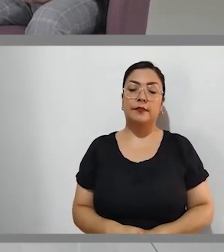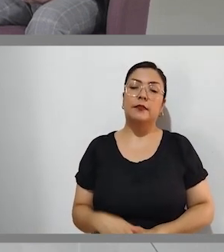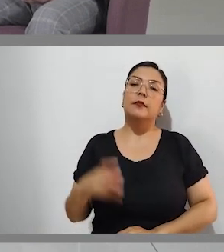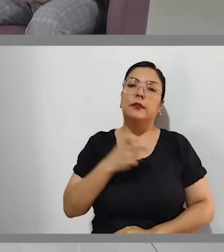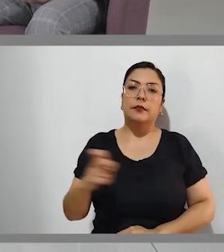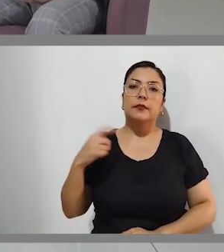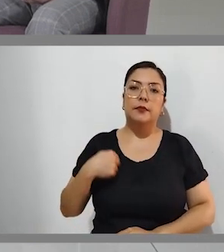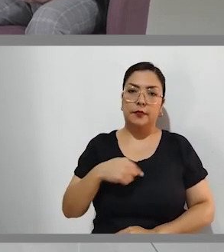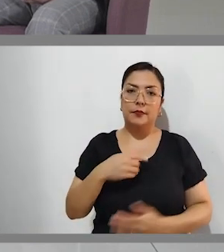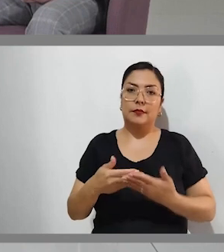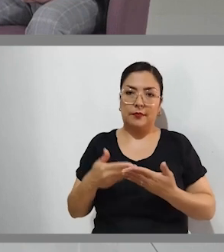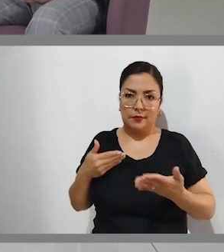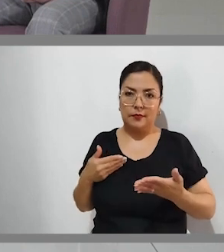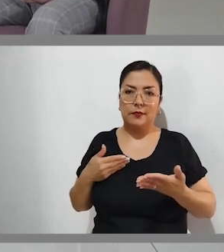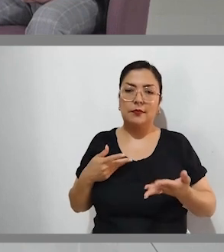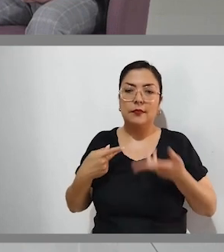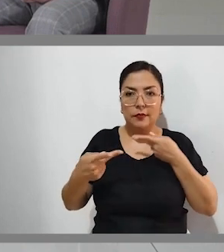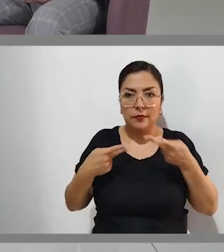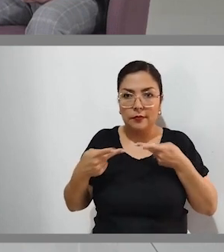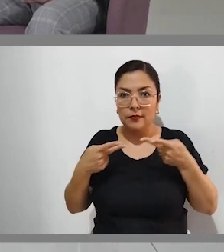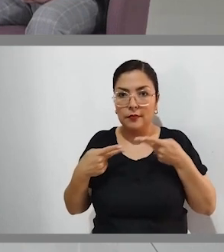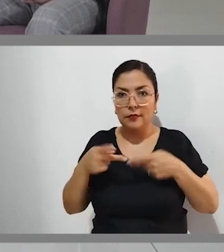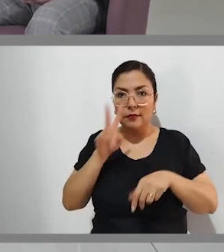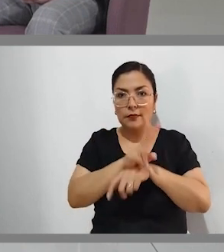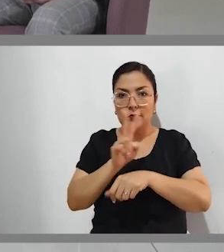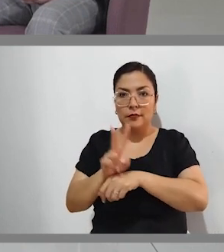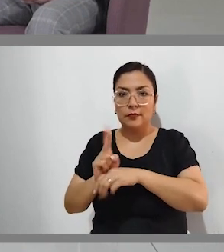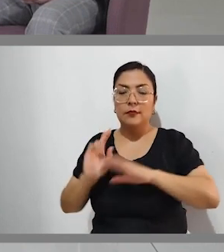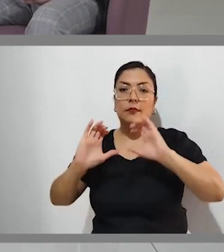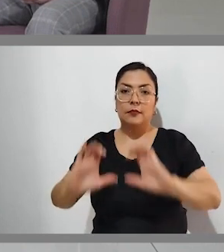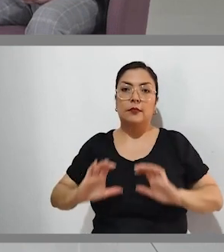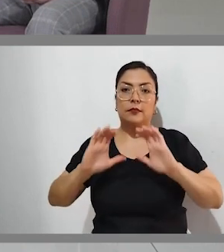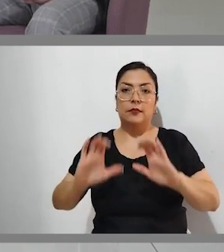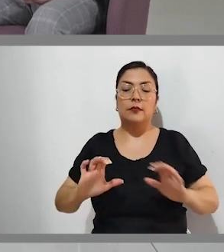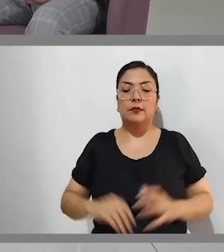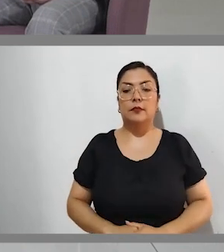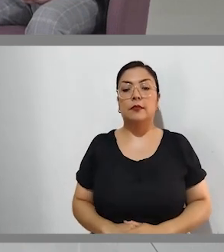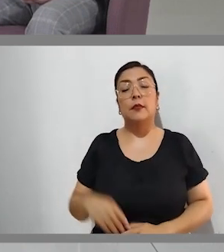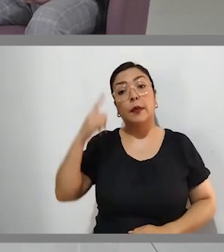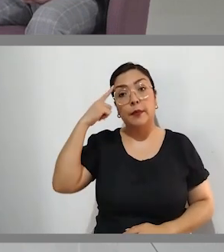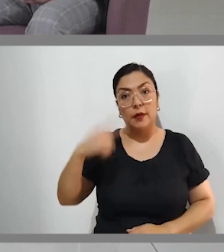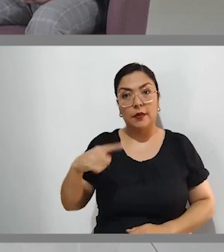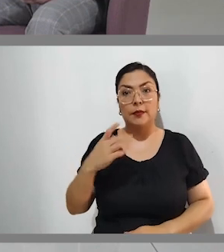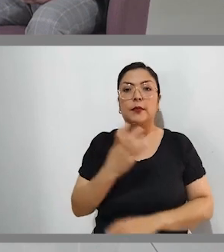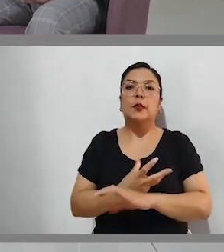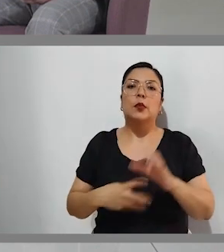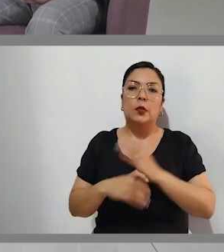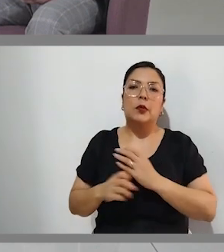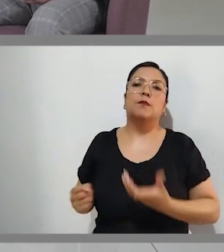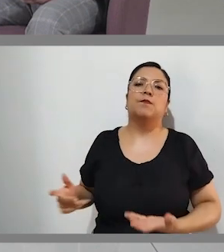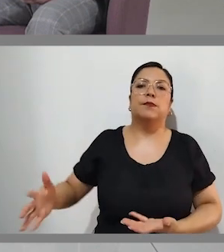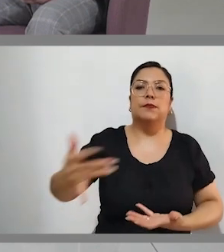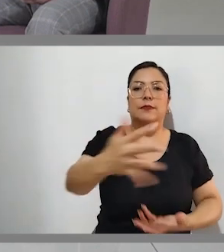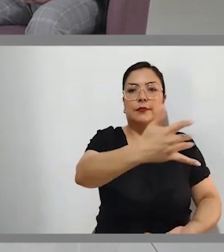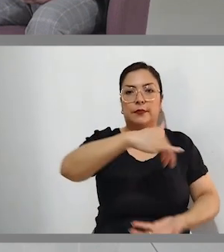de las medidas que tengamos que tomar para que los paquetes electorales con sus votos lleguen primero hasta los